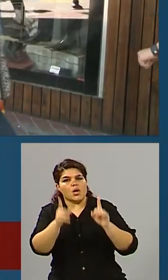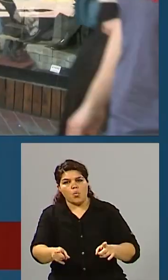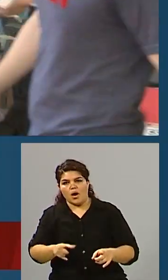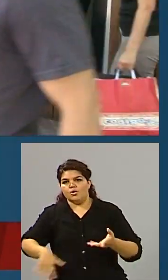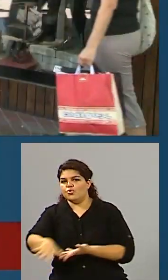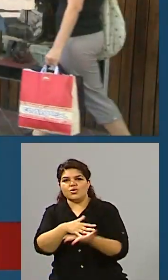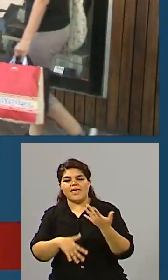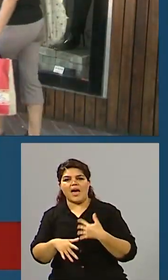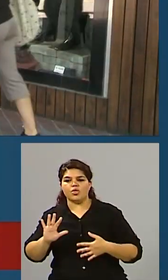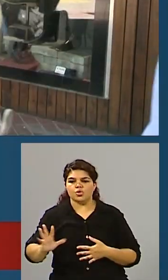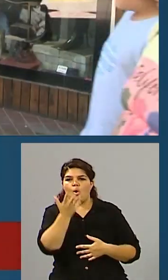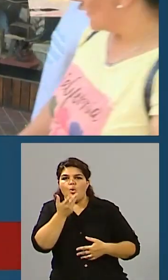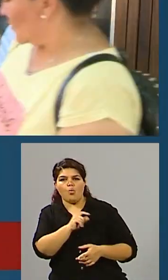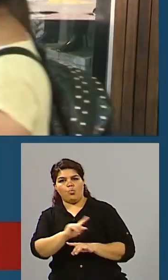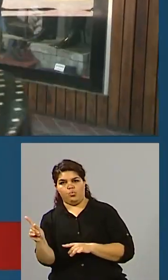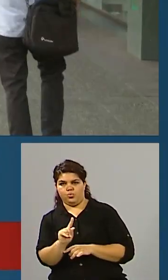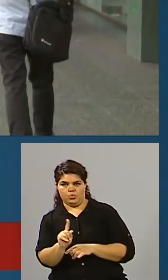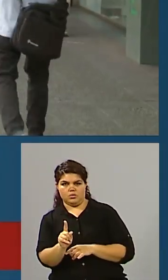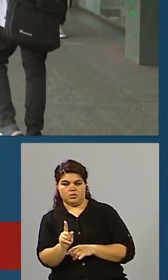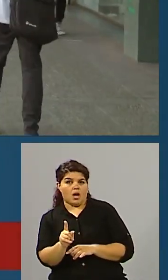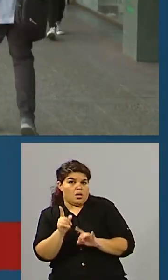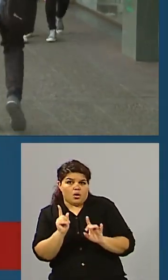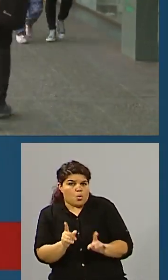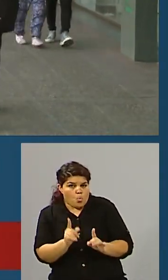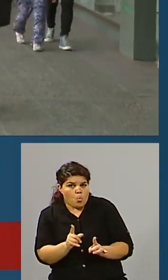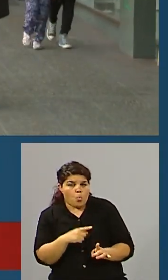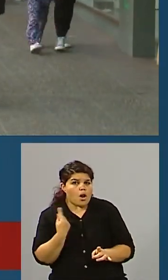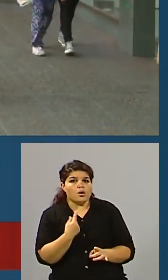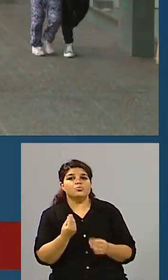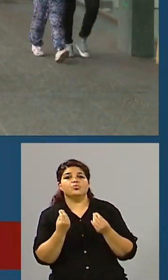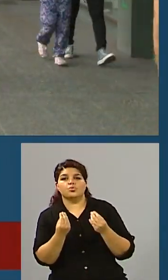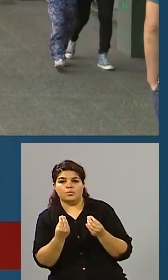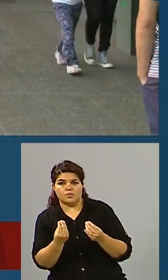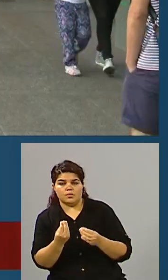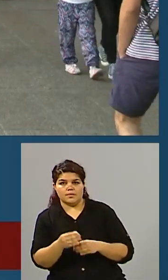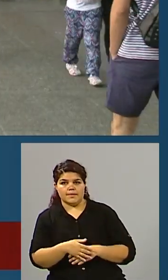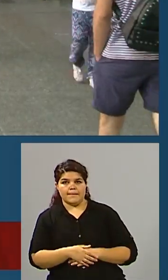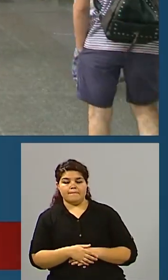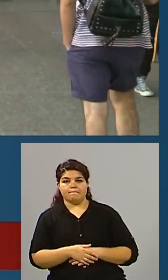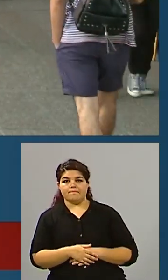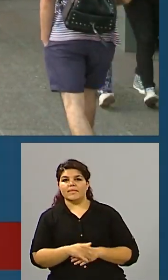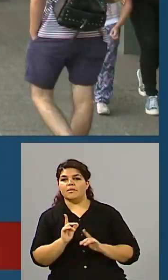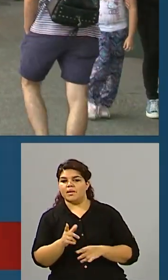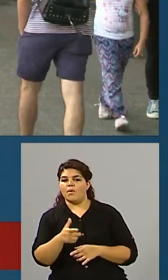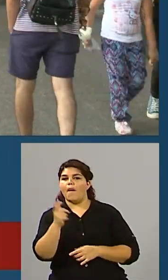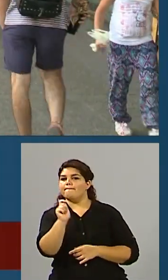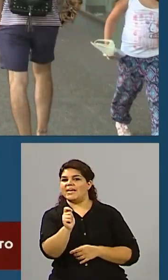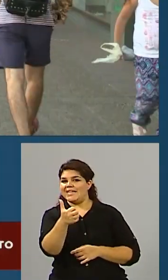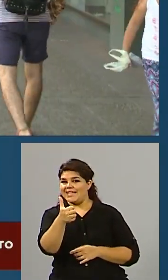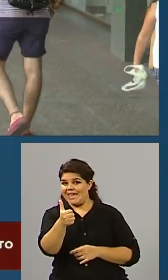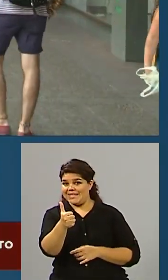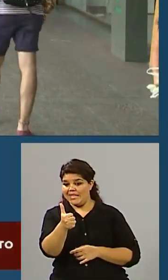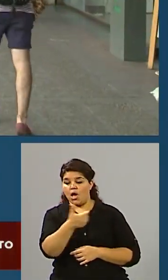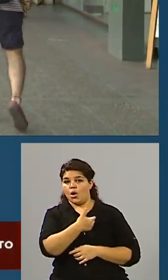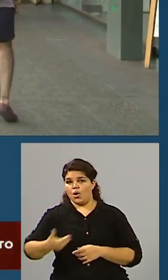ahí es como vamos a encontrarnos en que los primeros 6 meses de